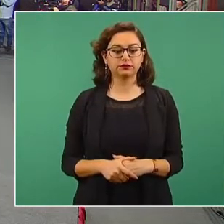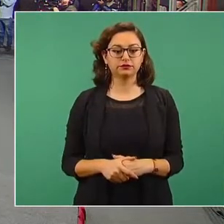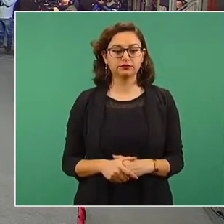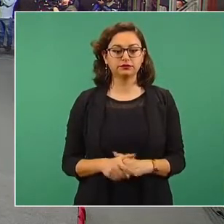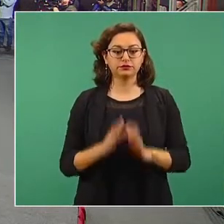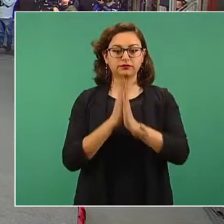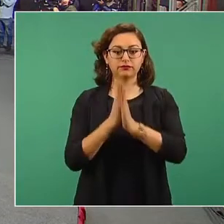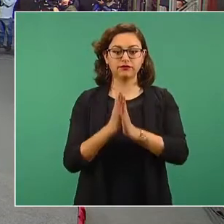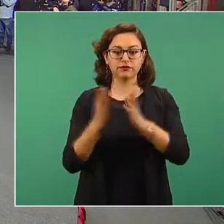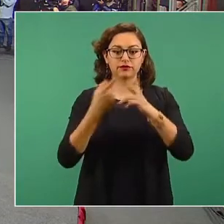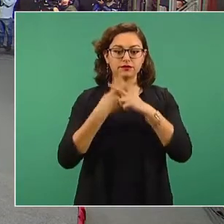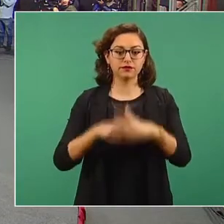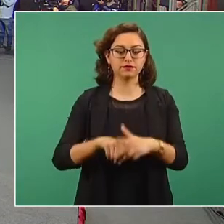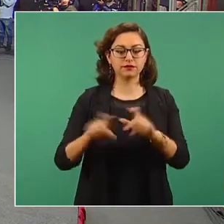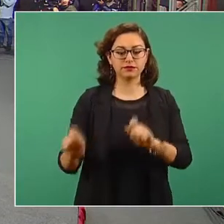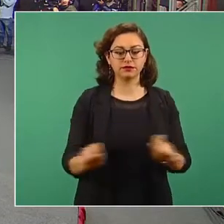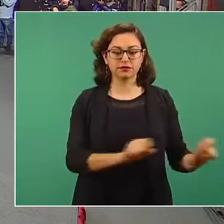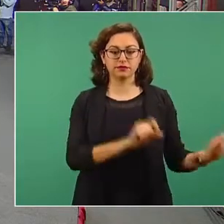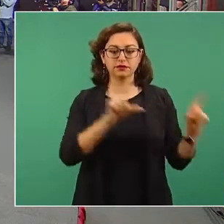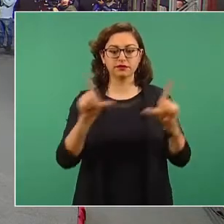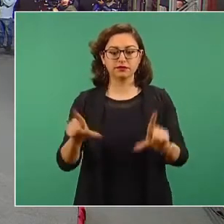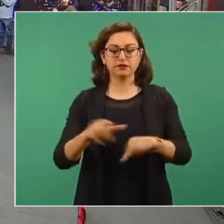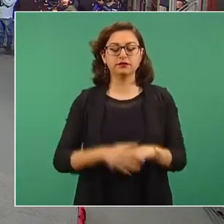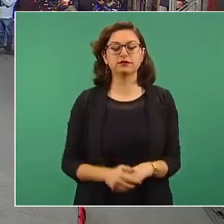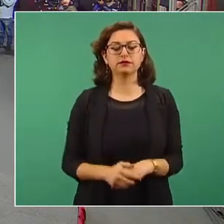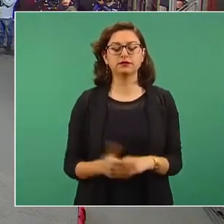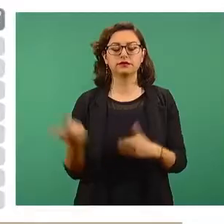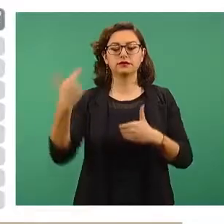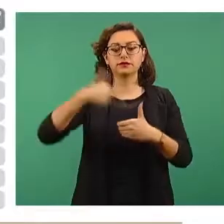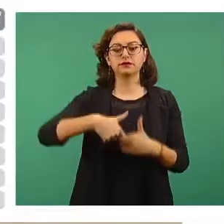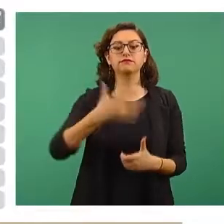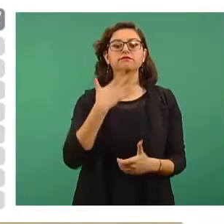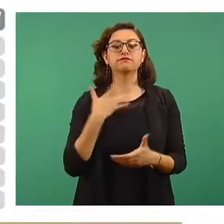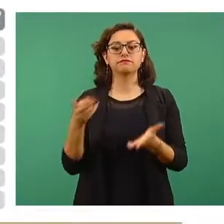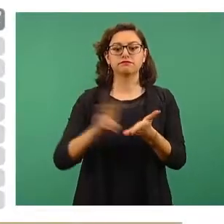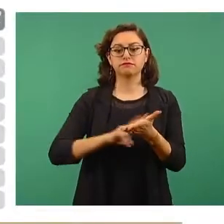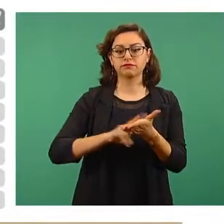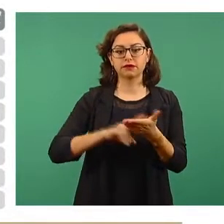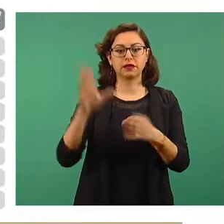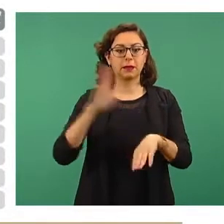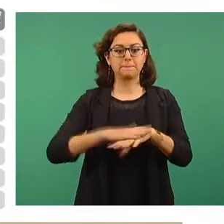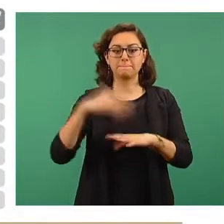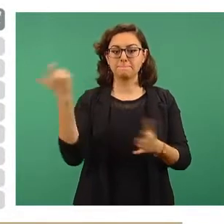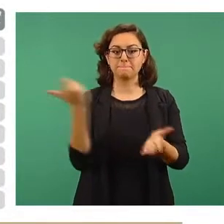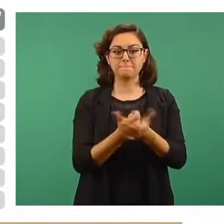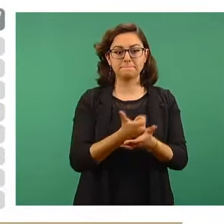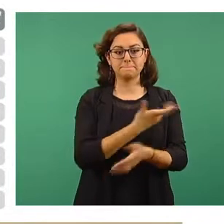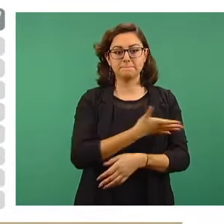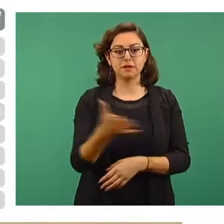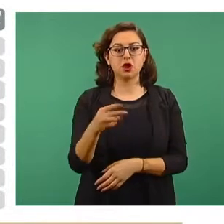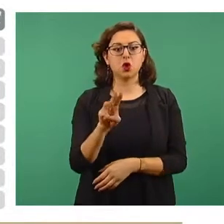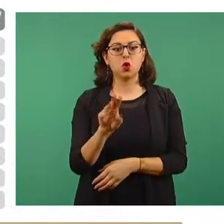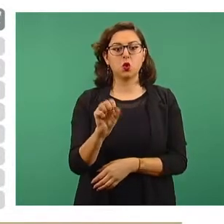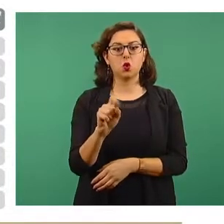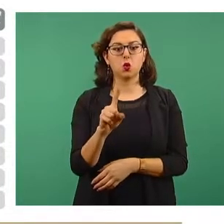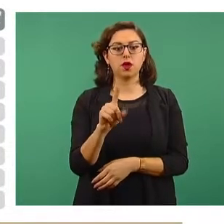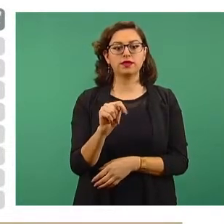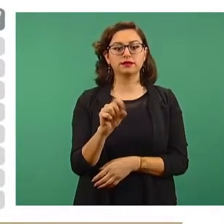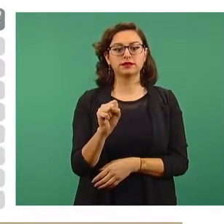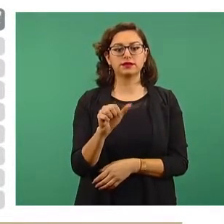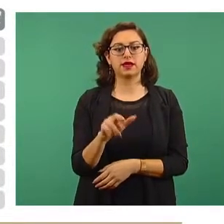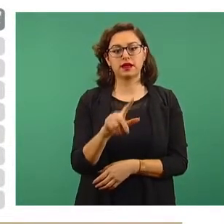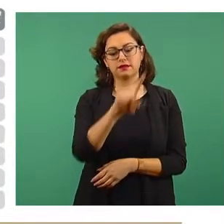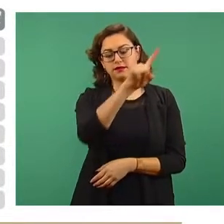Empezamos, por favor. Respecto a la gasolina regular, encontramos el margen más alto en la marca Winstar en Hermosillo,